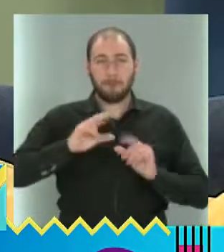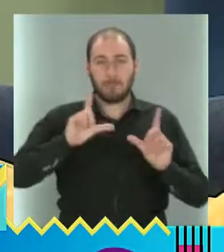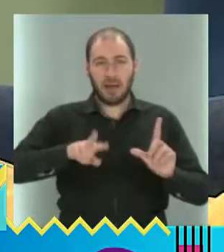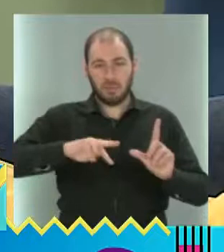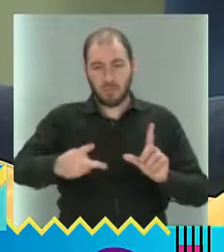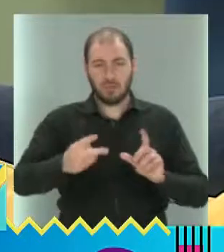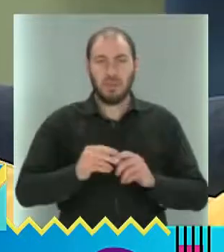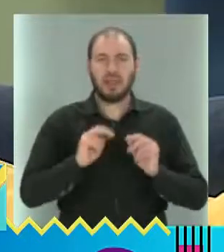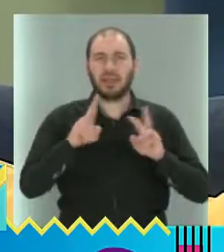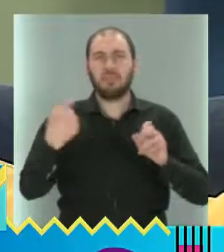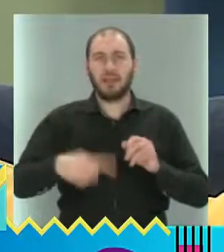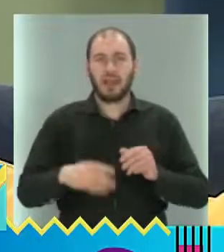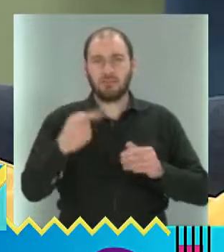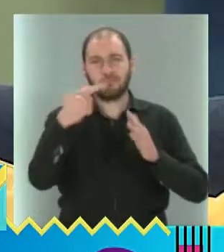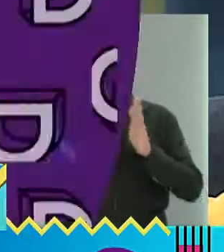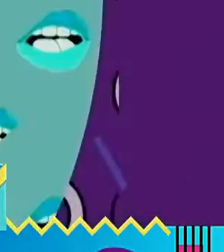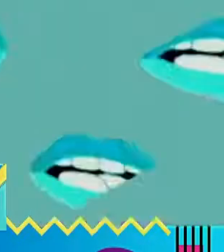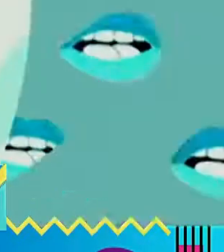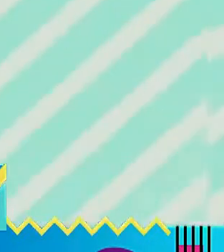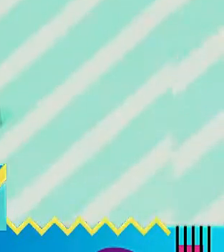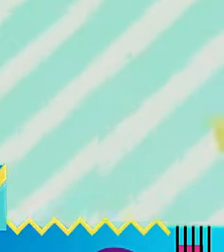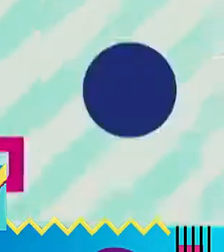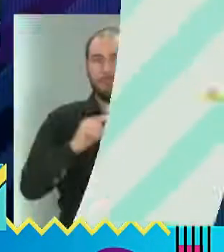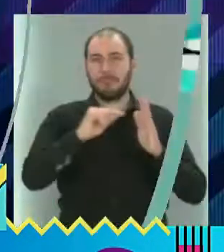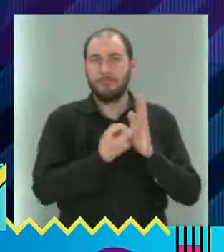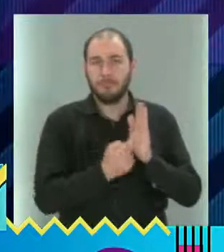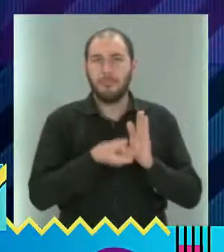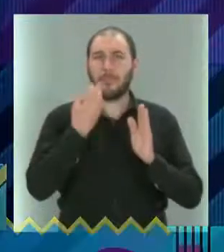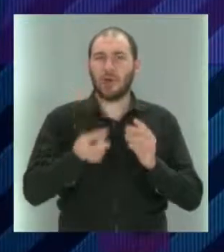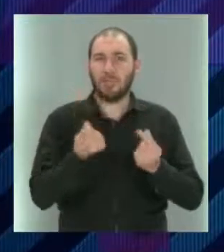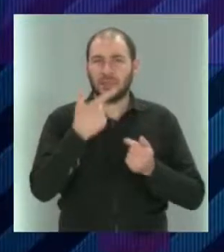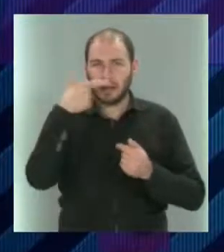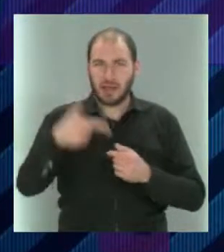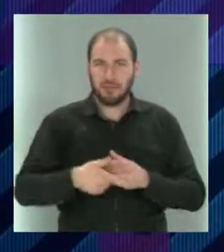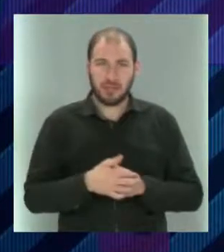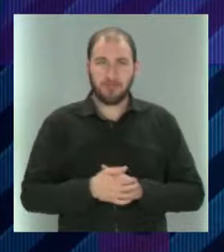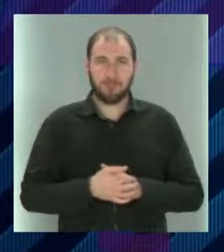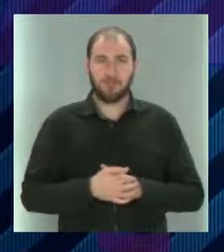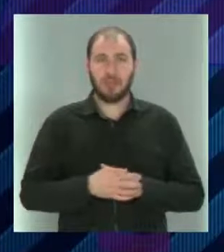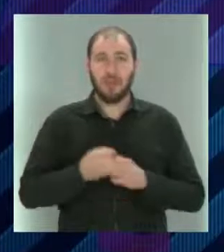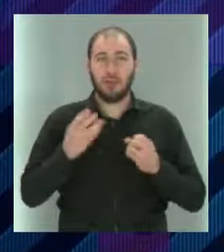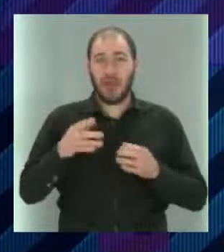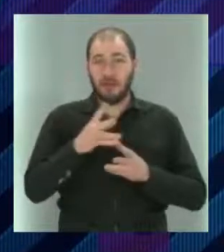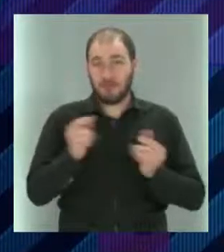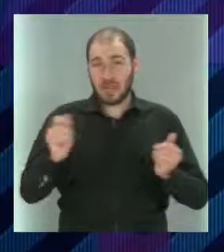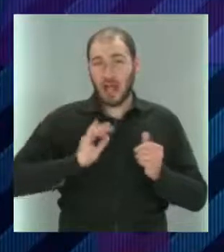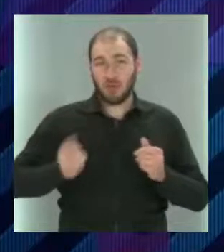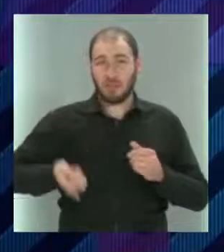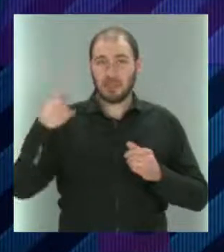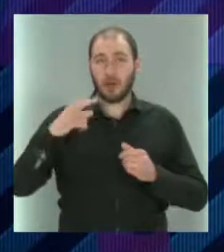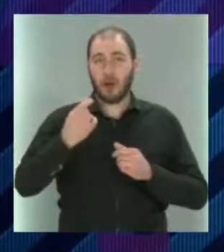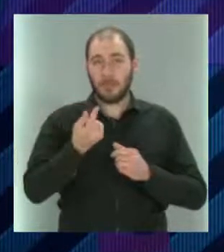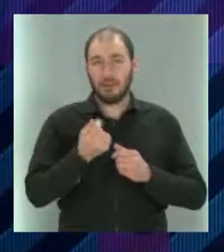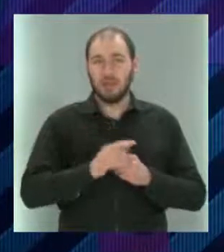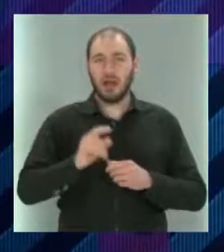placa, que está relacionada con las variables que inciden en el precio del combustible, de este ajuste, porque desde fines del año pasado los precios